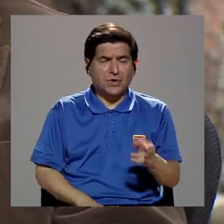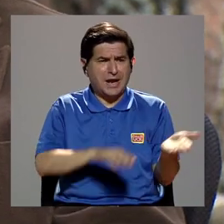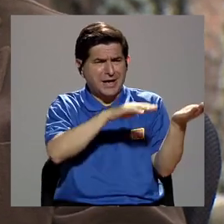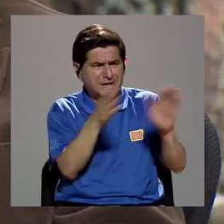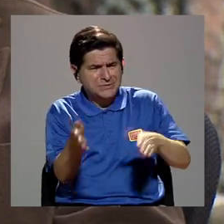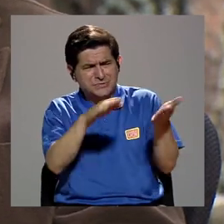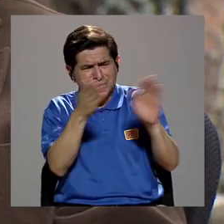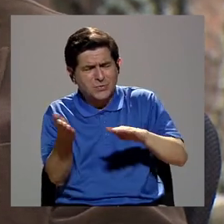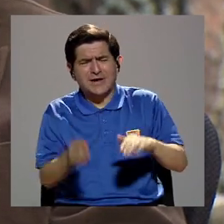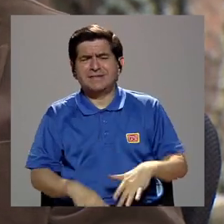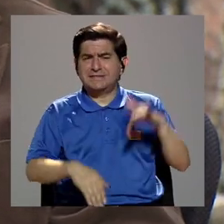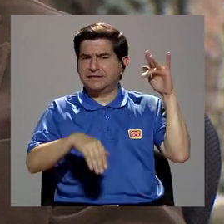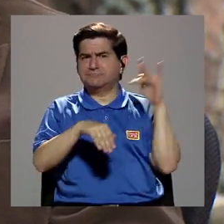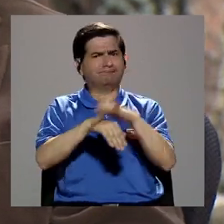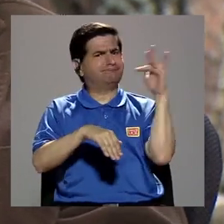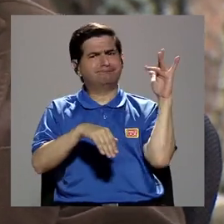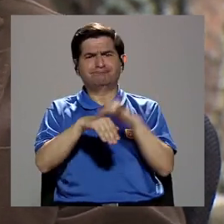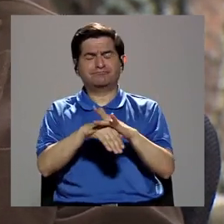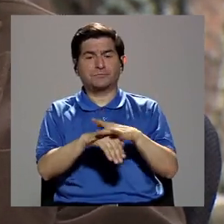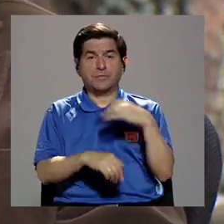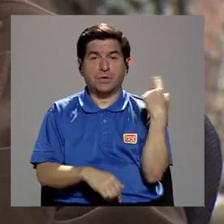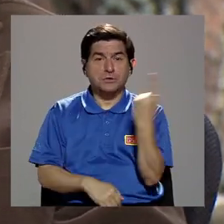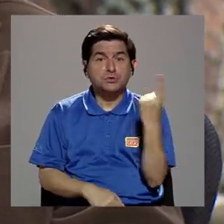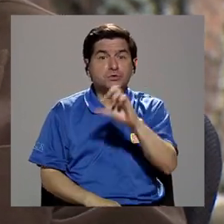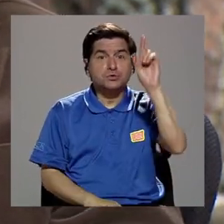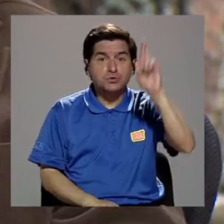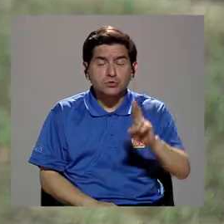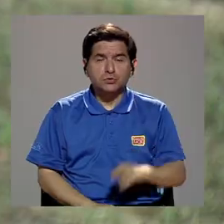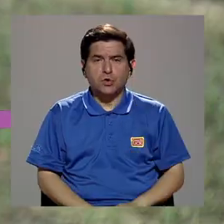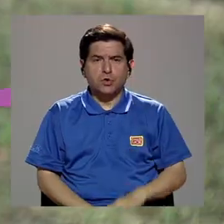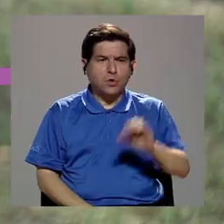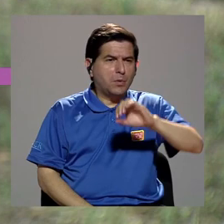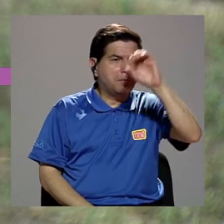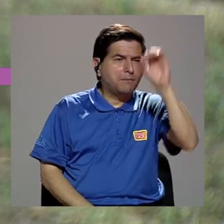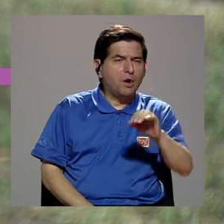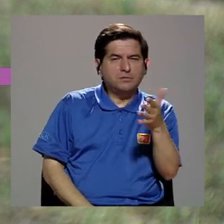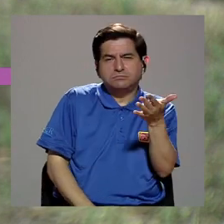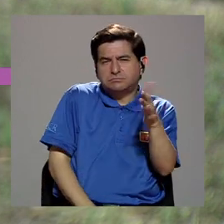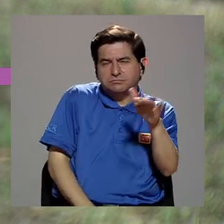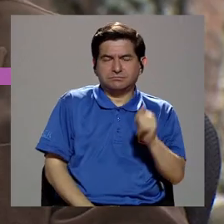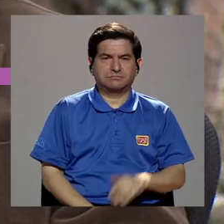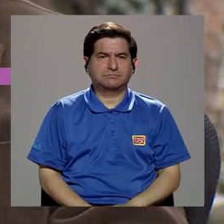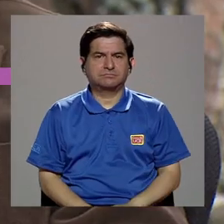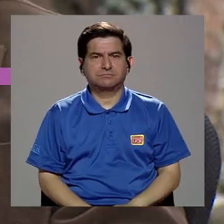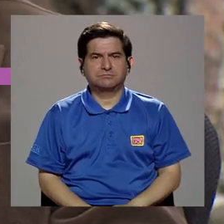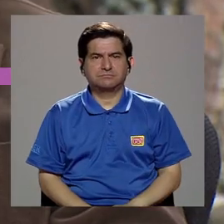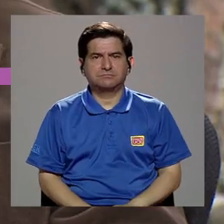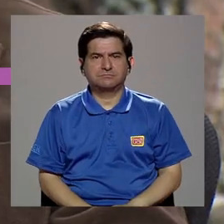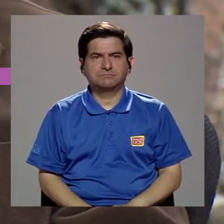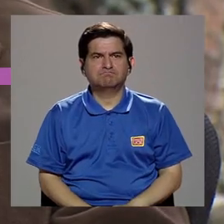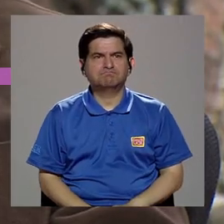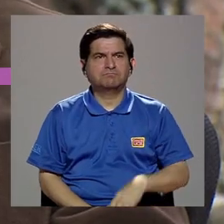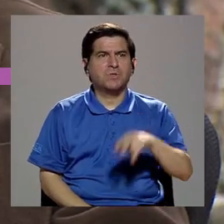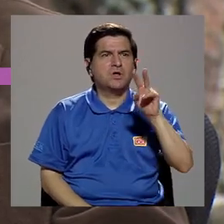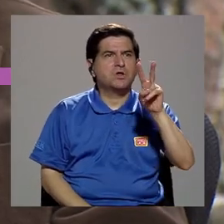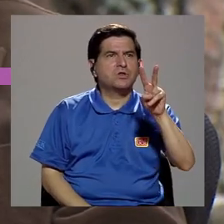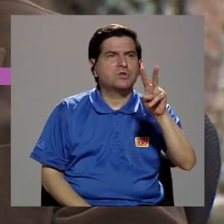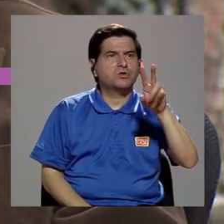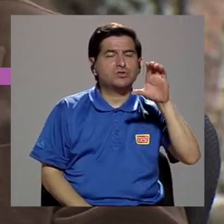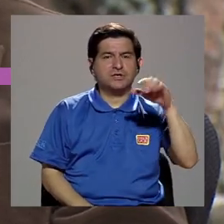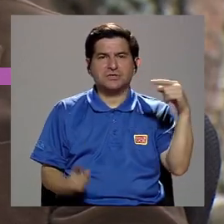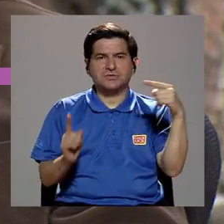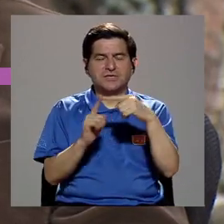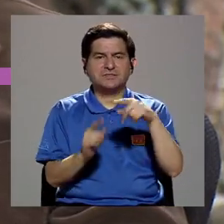una forma muy, muy temprana. Imagínense que solo en Costa Rica la tasa nuestra anda más o menos entre